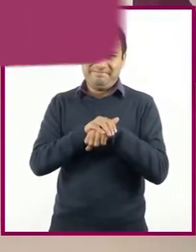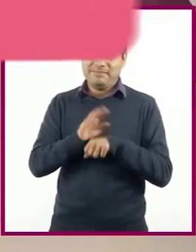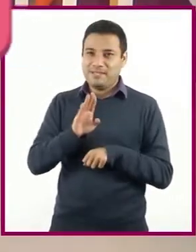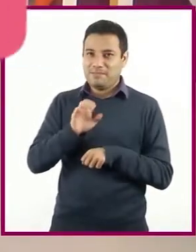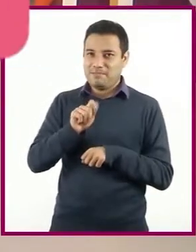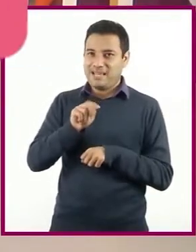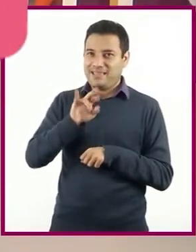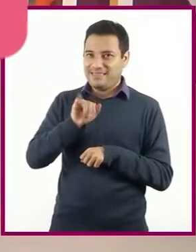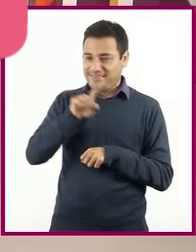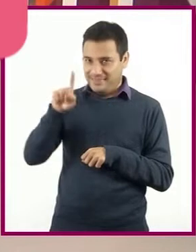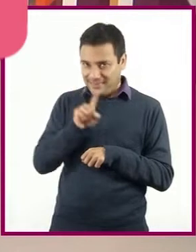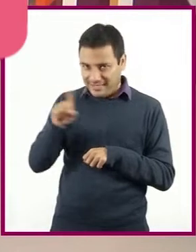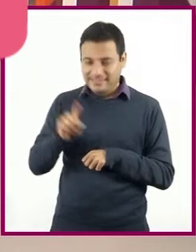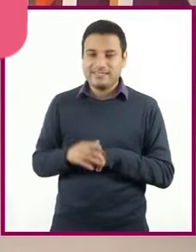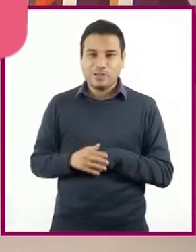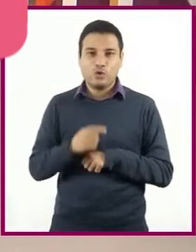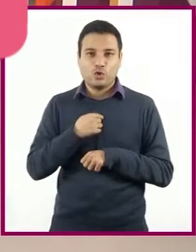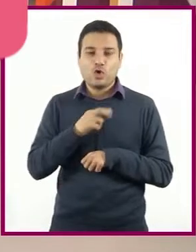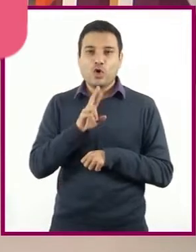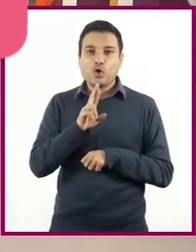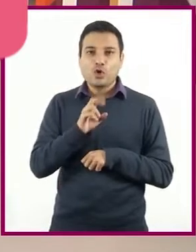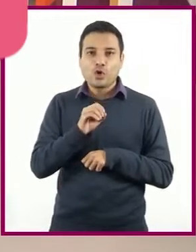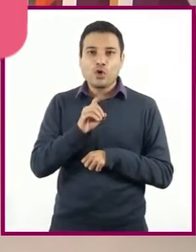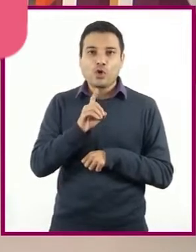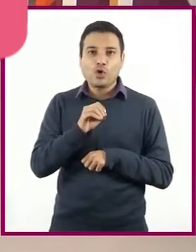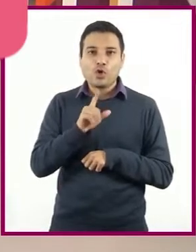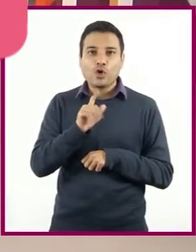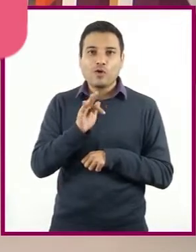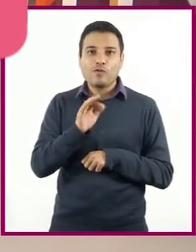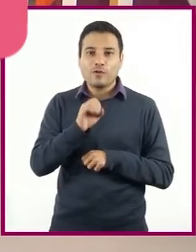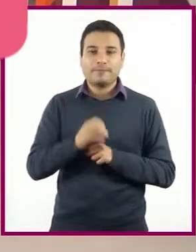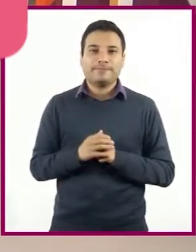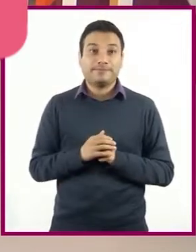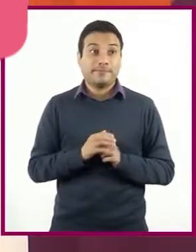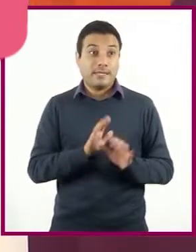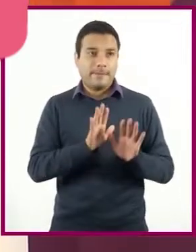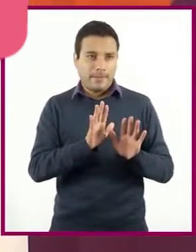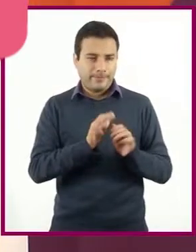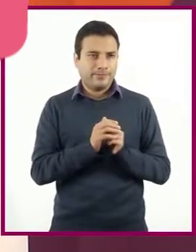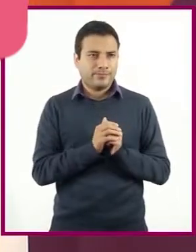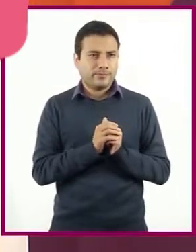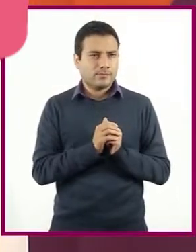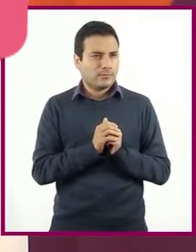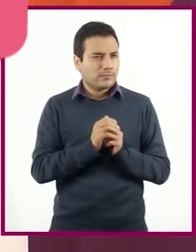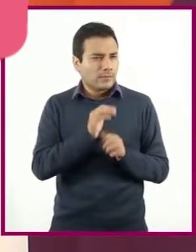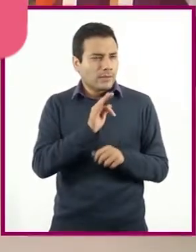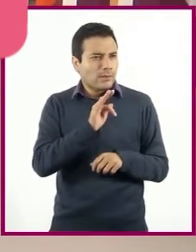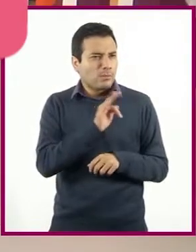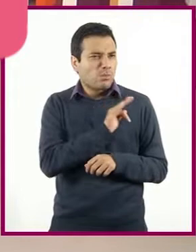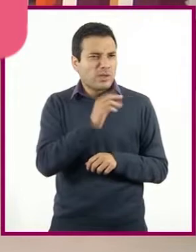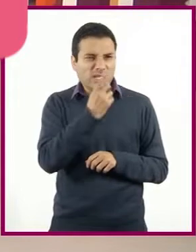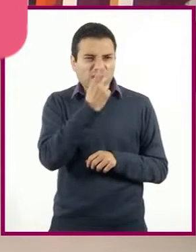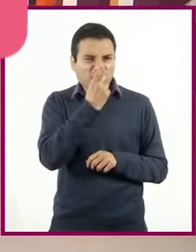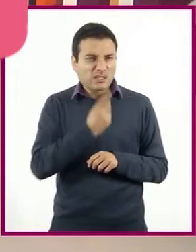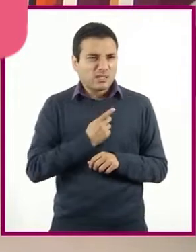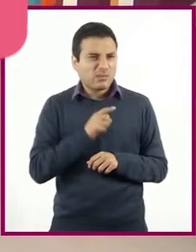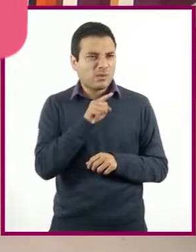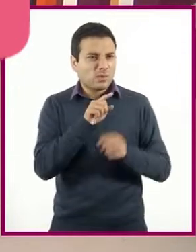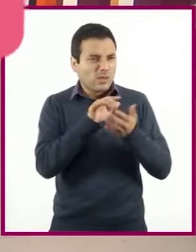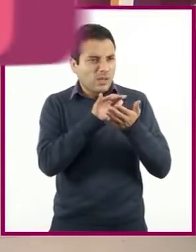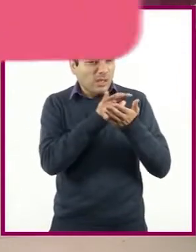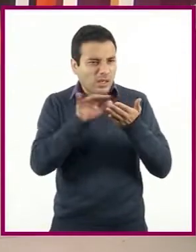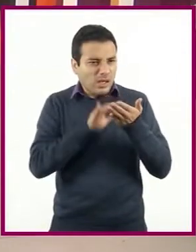a su servidor, Rodolfo Huitrón. Oye, antes de seguir, ¿me puedes explicar qué estabas leyendo en este libro tan